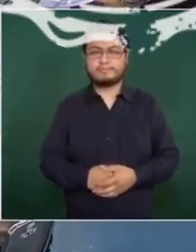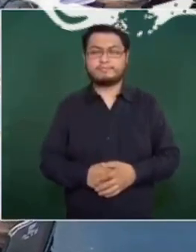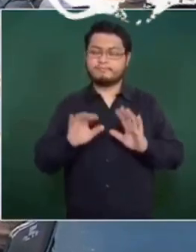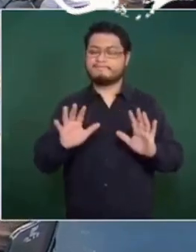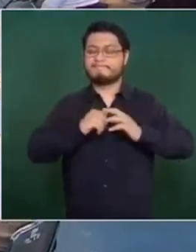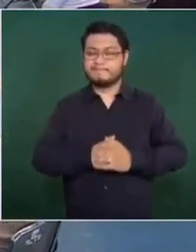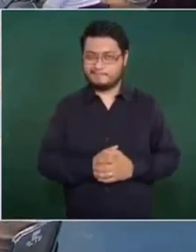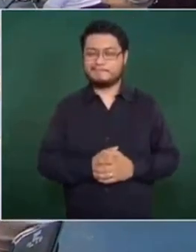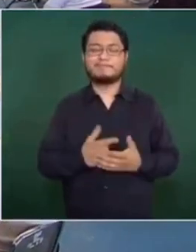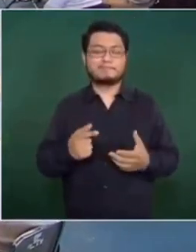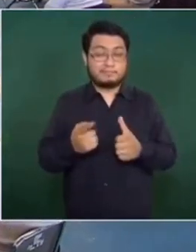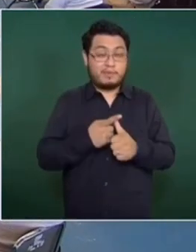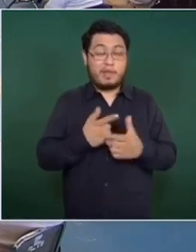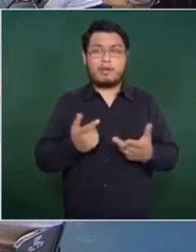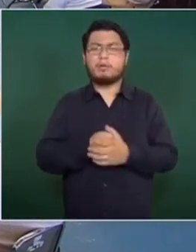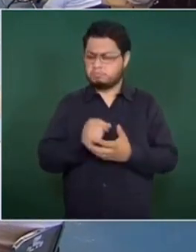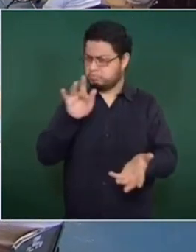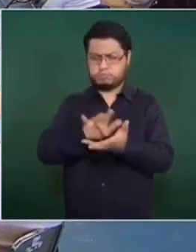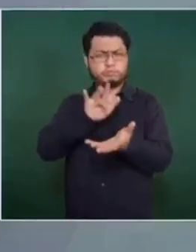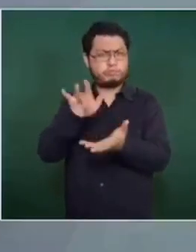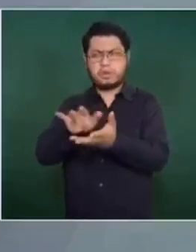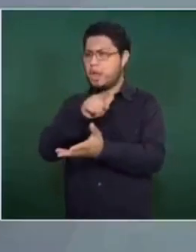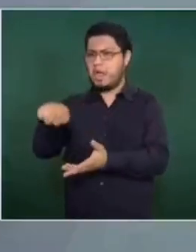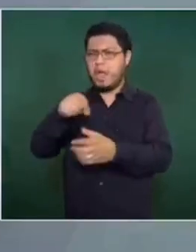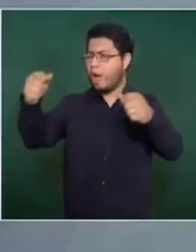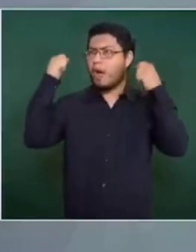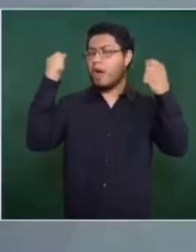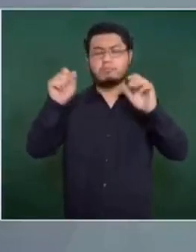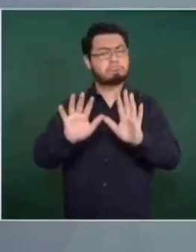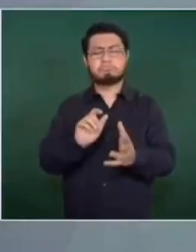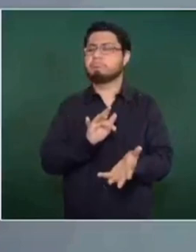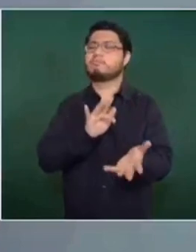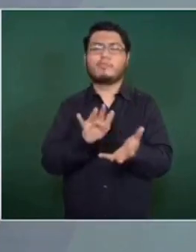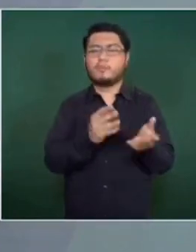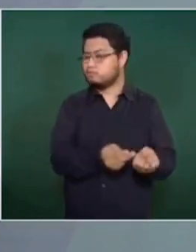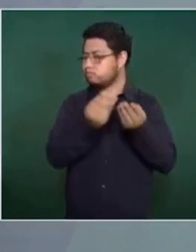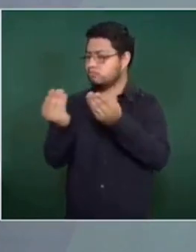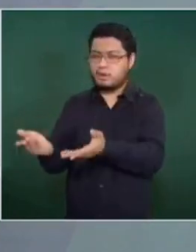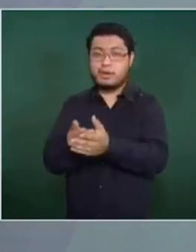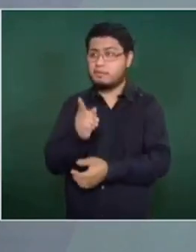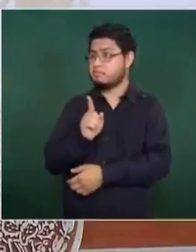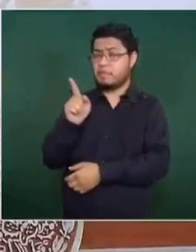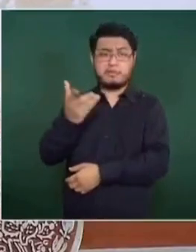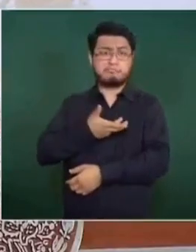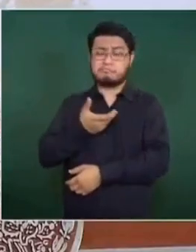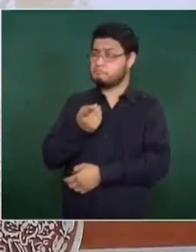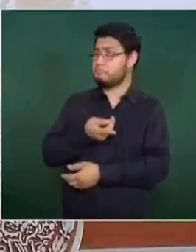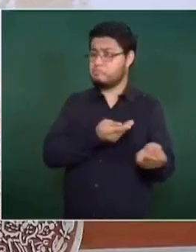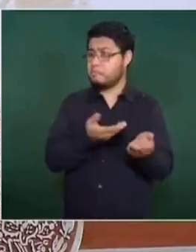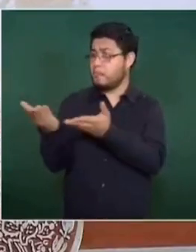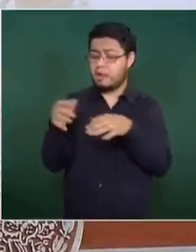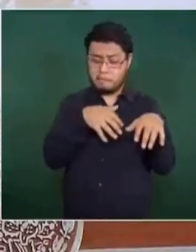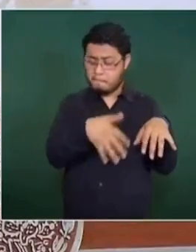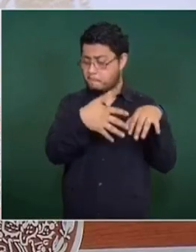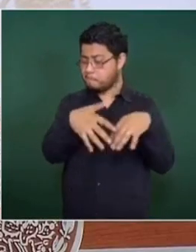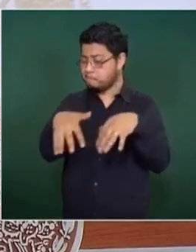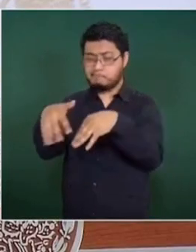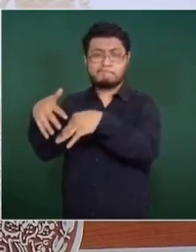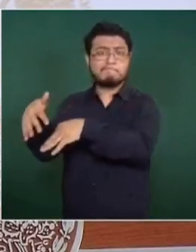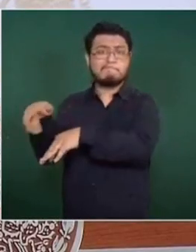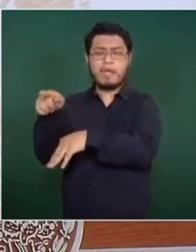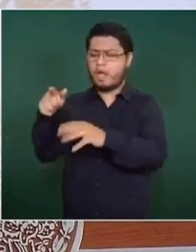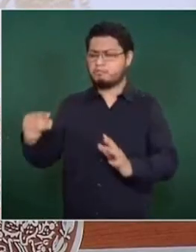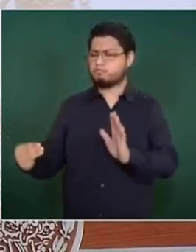Bueno, dar todas las facilidades para esta manifestación. Si no van al Zócalo y han decidido marchar hacia el Monumento